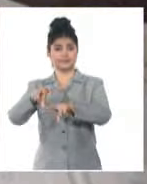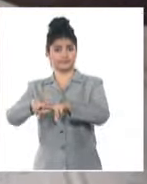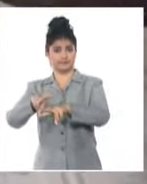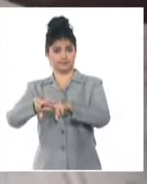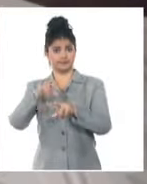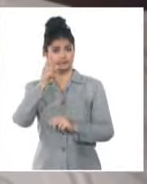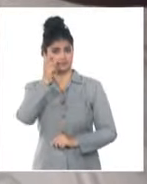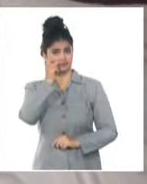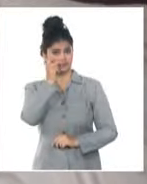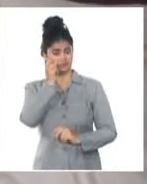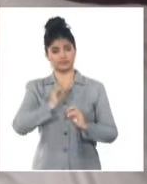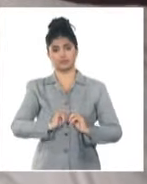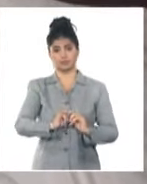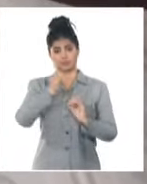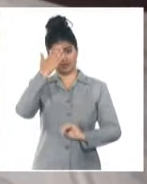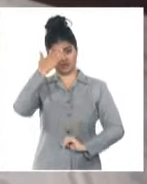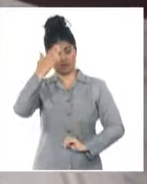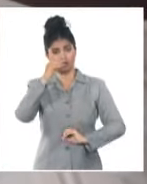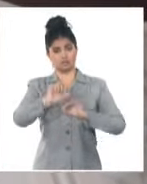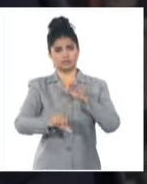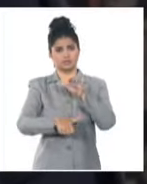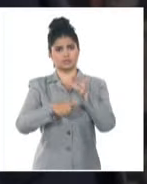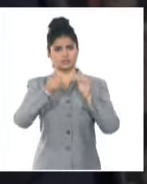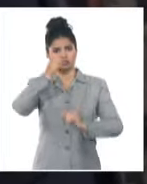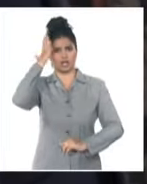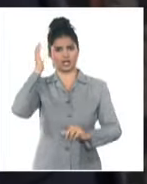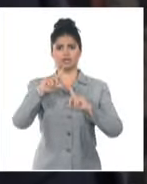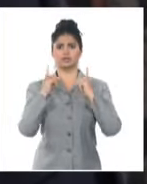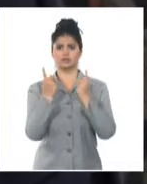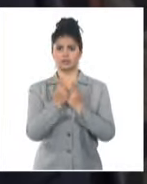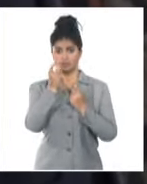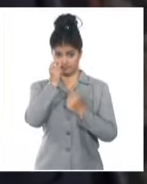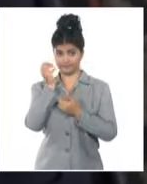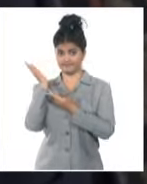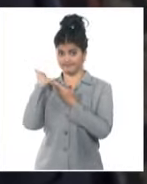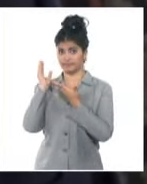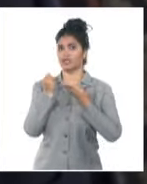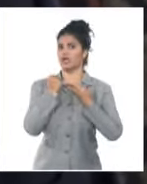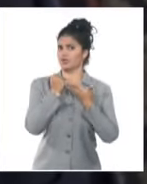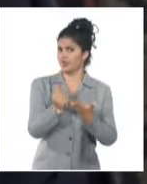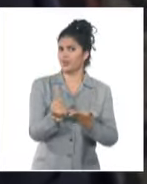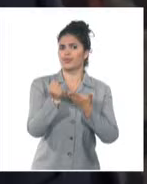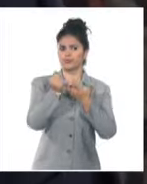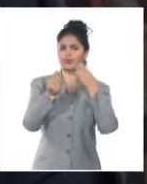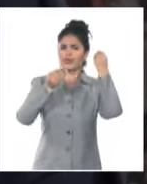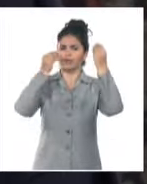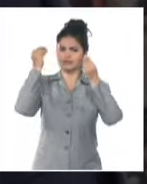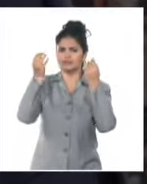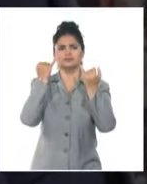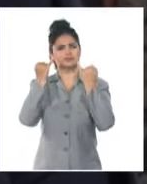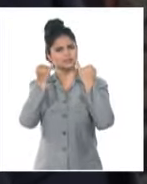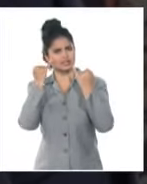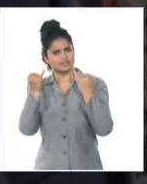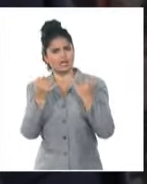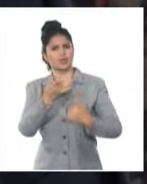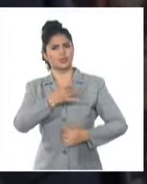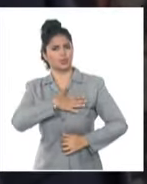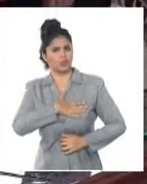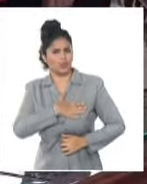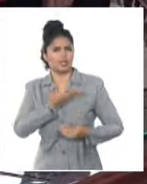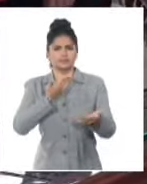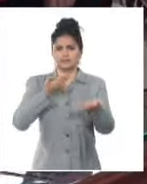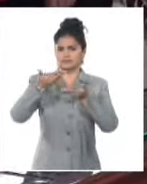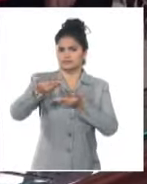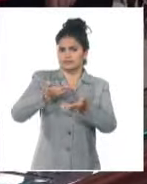Saboni, agradeció al presidente Díaz-Canel todas las muestras de apoyo y solidaridad ofrecidas por el pueblo y el gobierno cubanos en